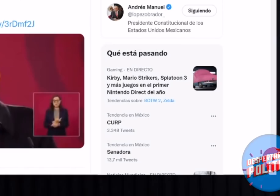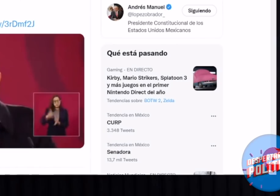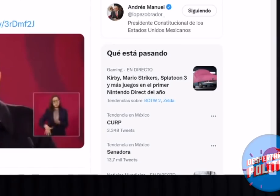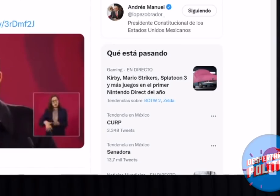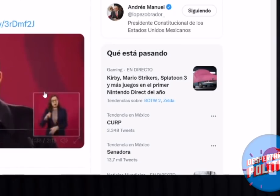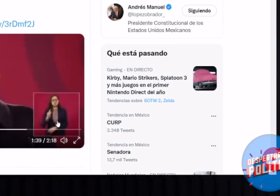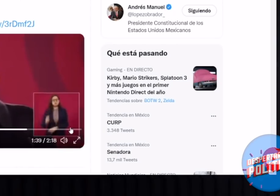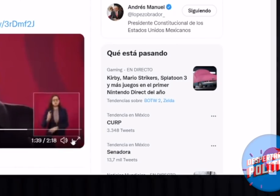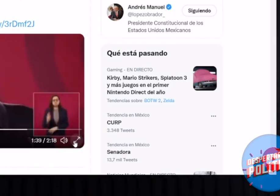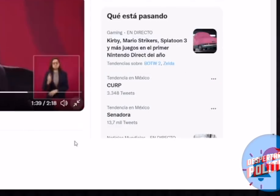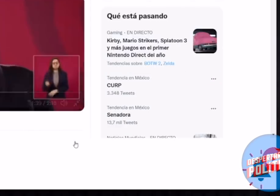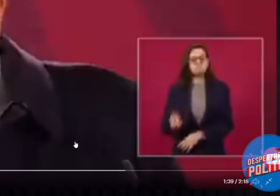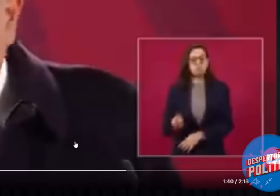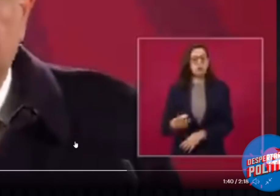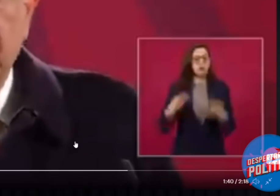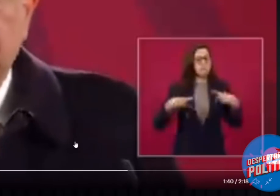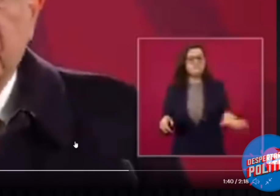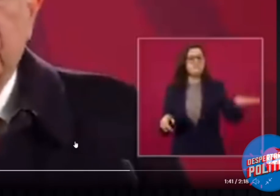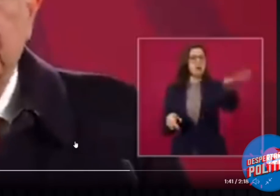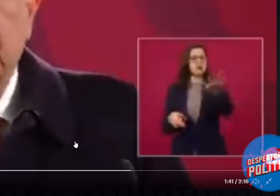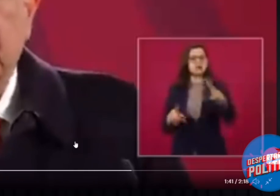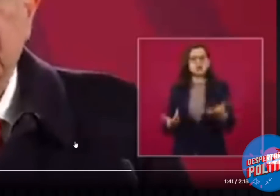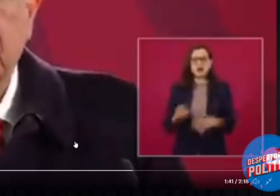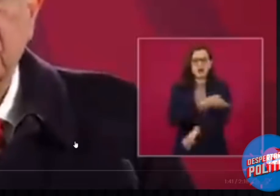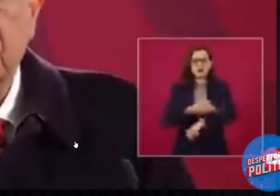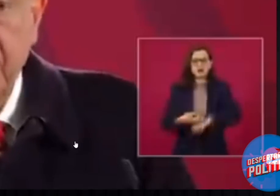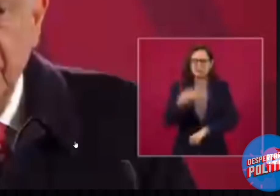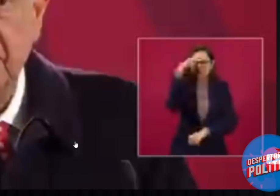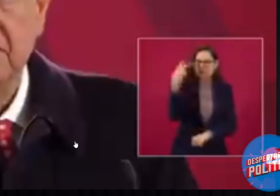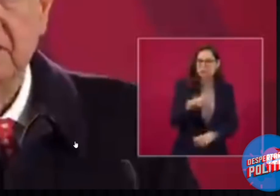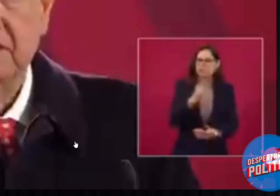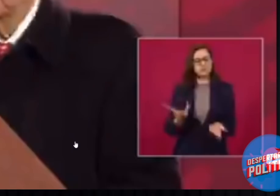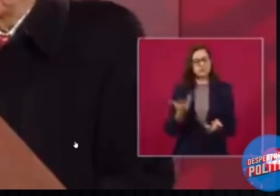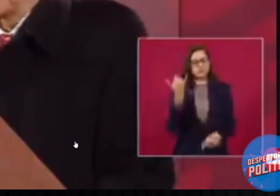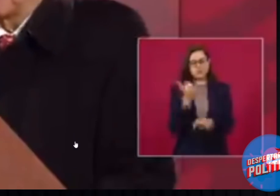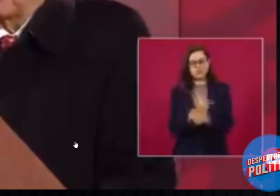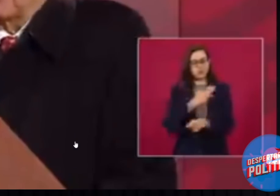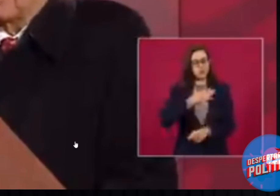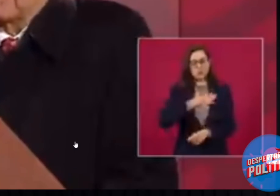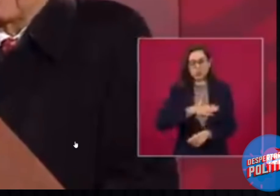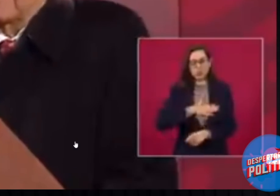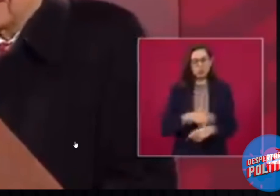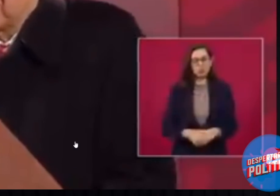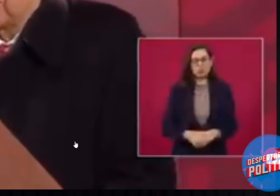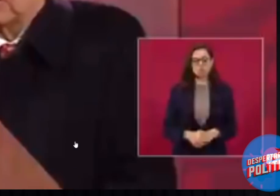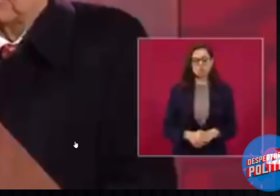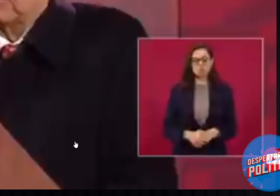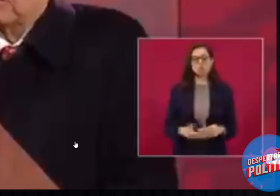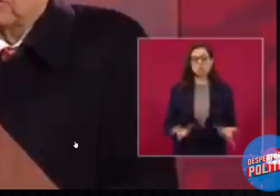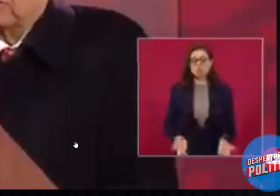tramposa, menos por la luz que lo que pagan las familias mexicanas. Entonces eso en